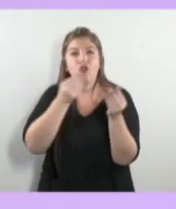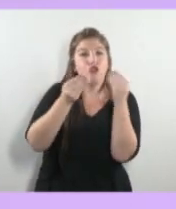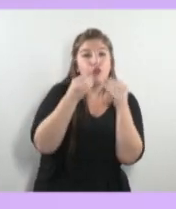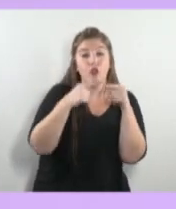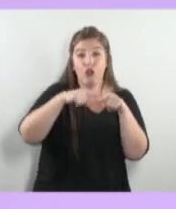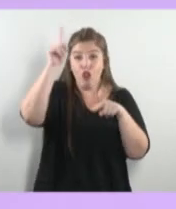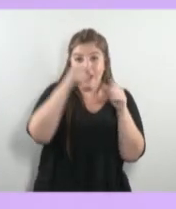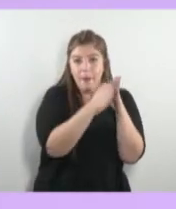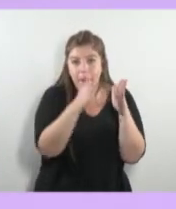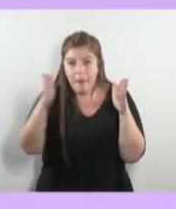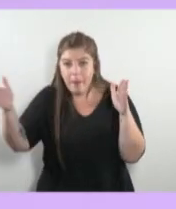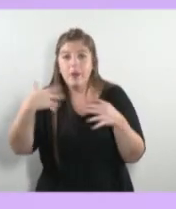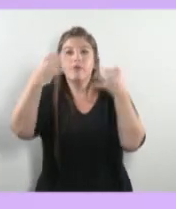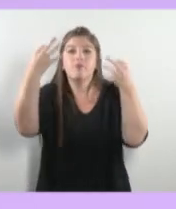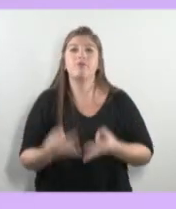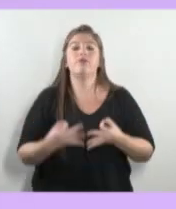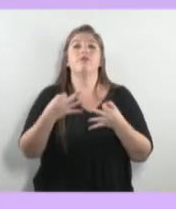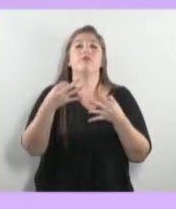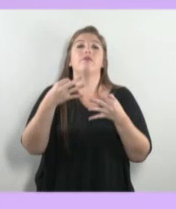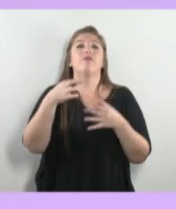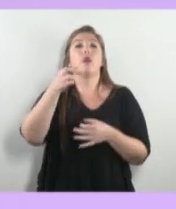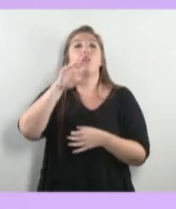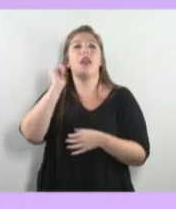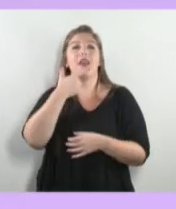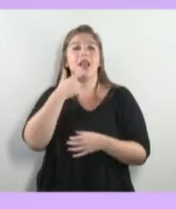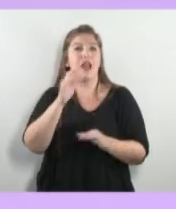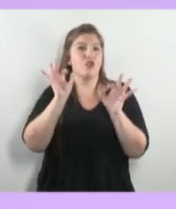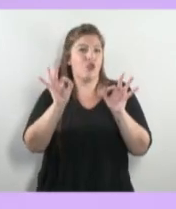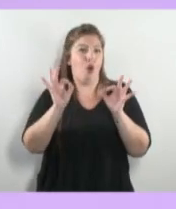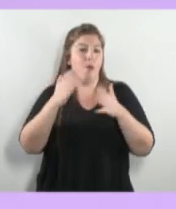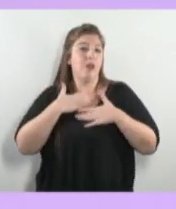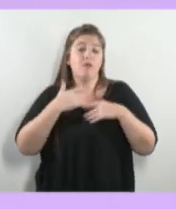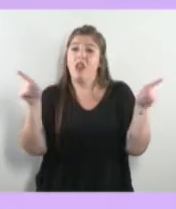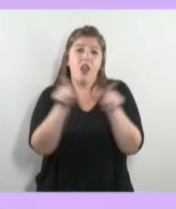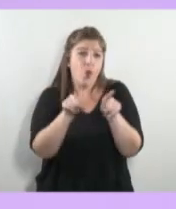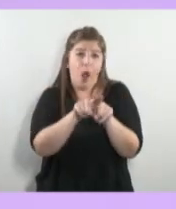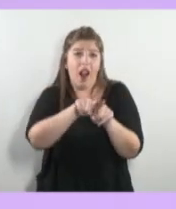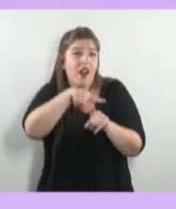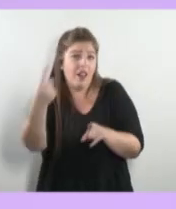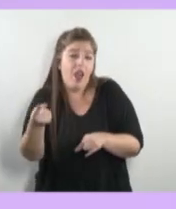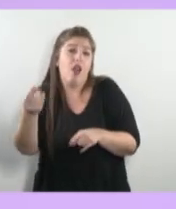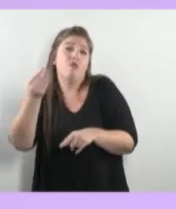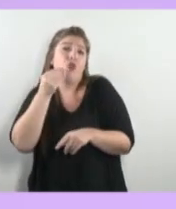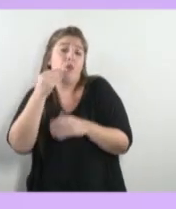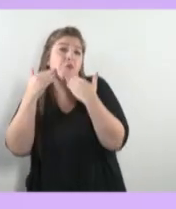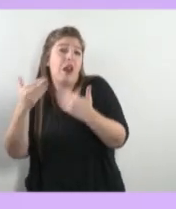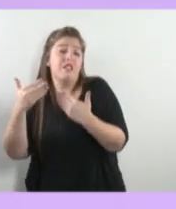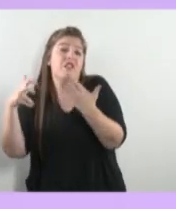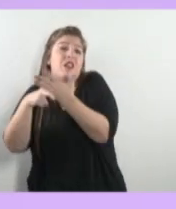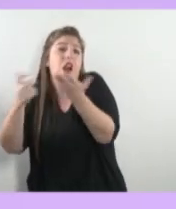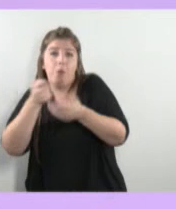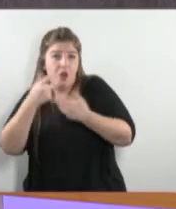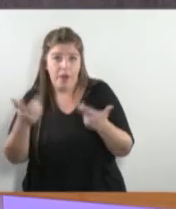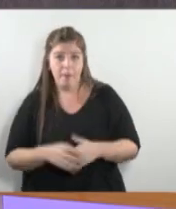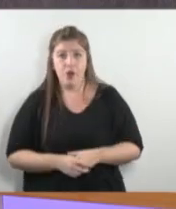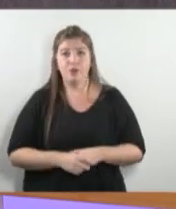del día, me asegura tener, digamos, proteínas también de alto valor biológico, como la que podemos obtener por ahí consumiendo una carne,